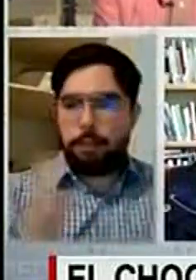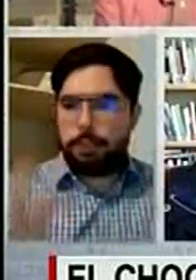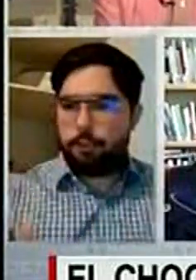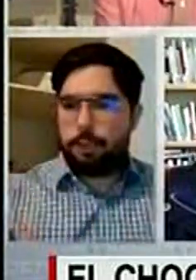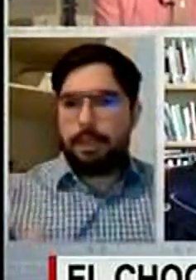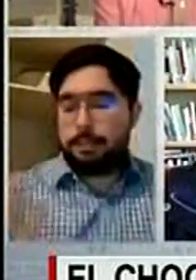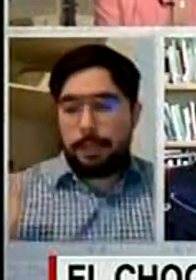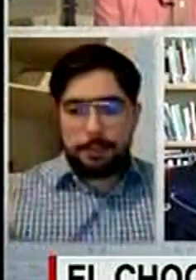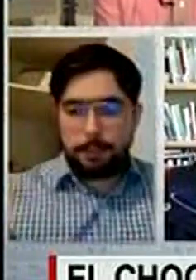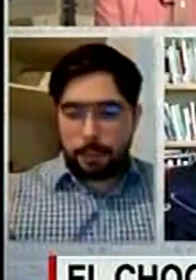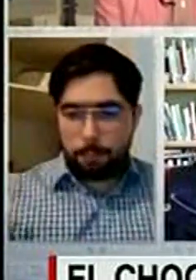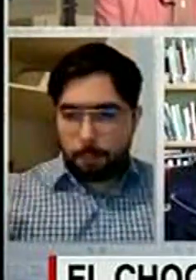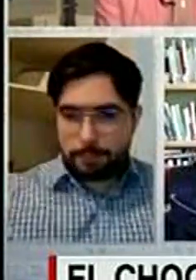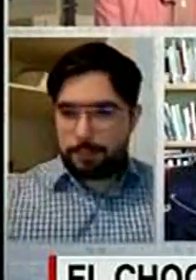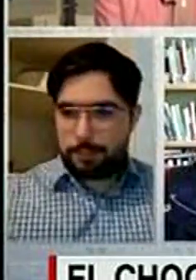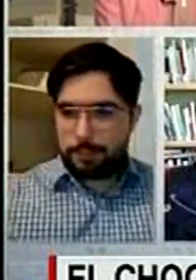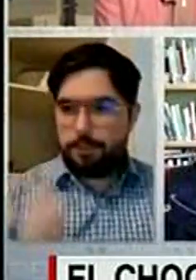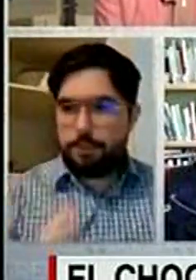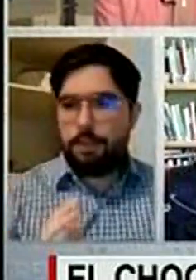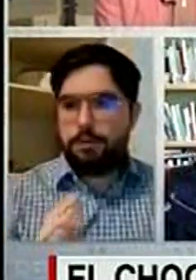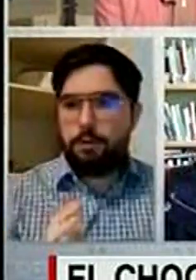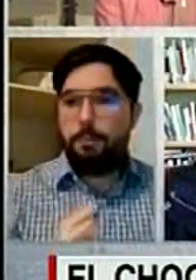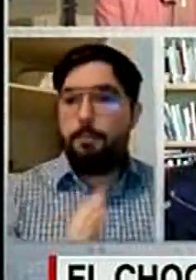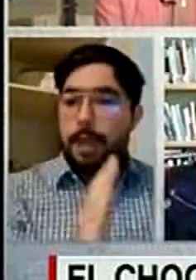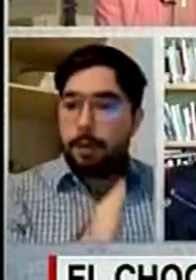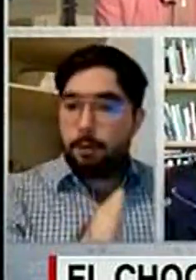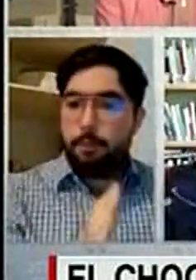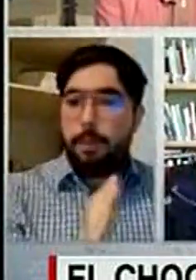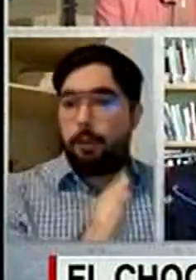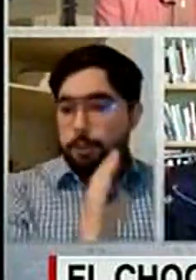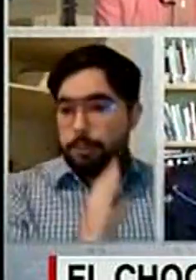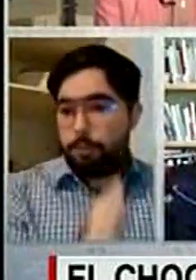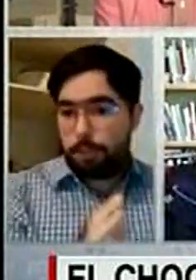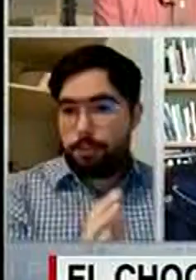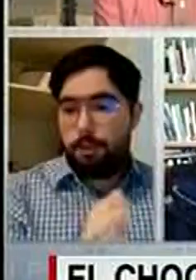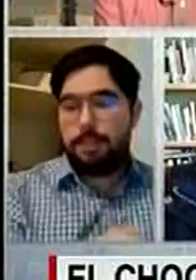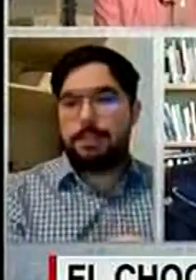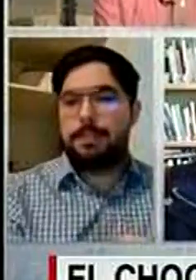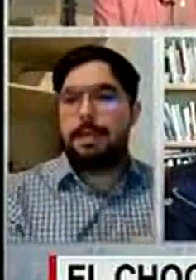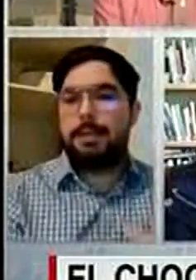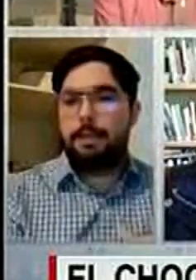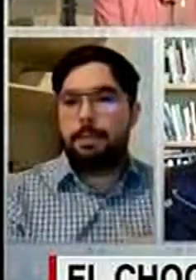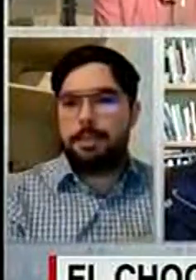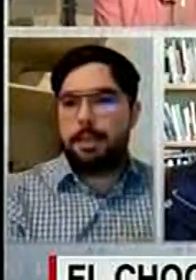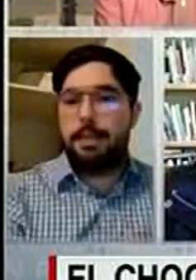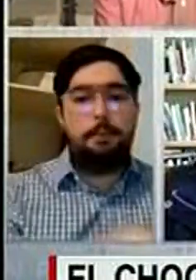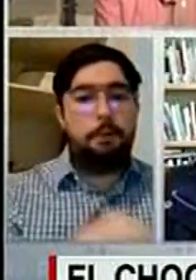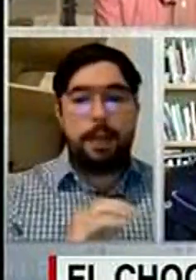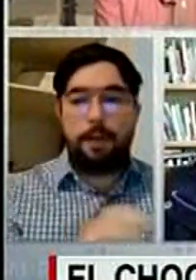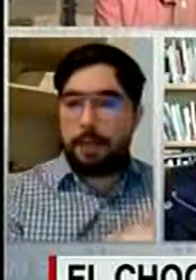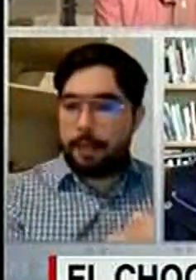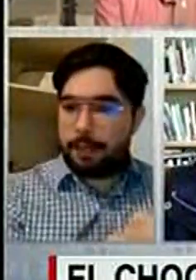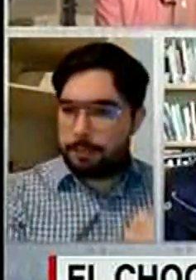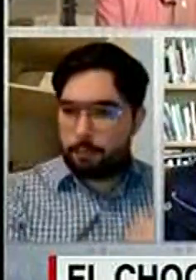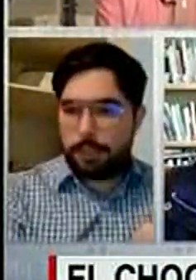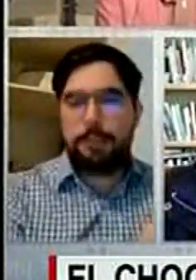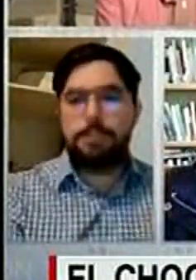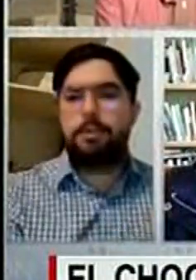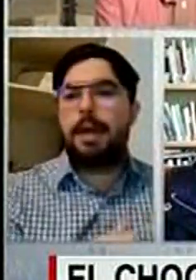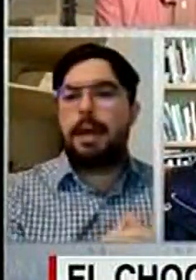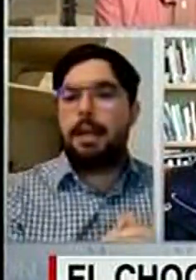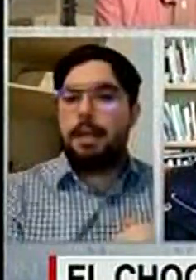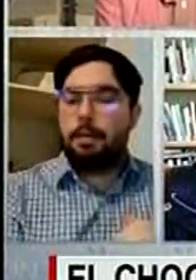las auditorías, el Estado ya puede hacer esas revisiones, ¿no? Pero bajo estas condiciones, que sean temas de vulnerabilidad de